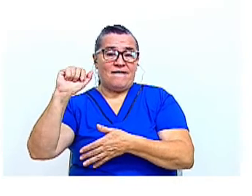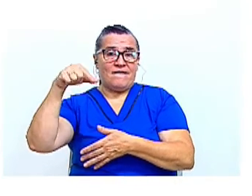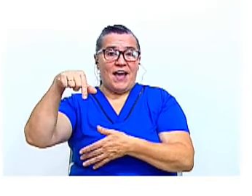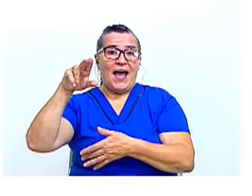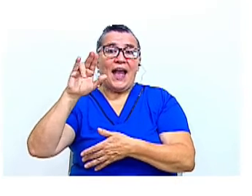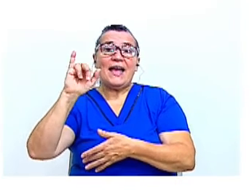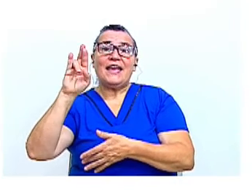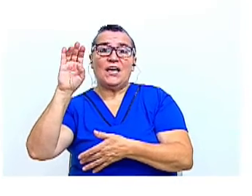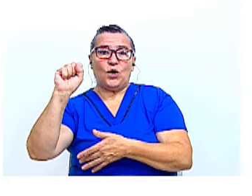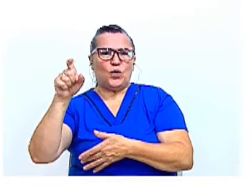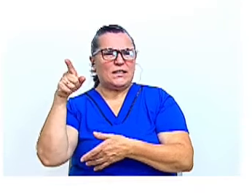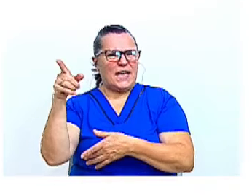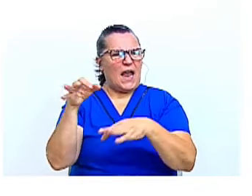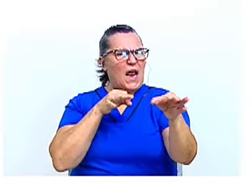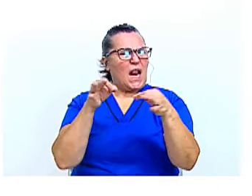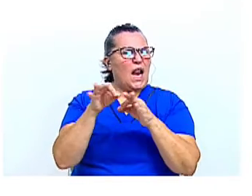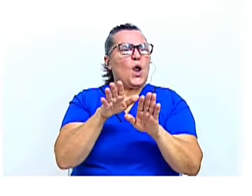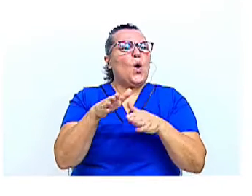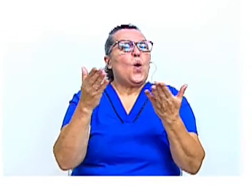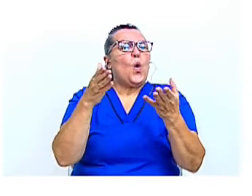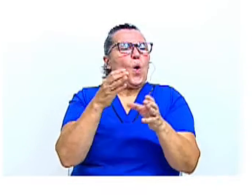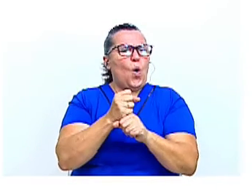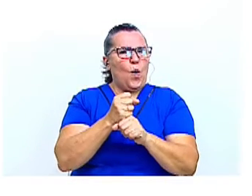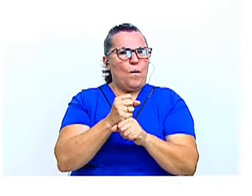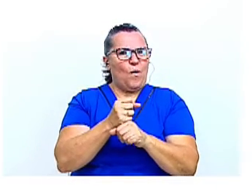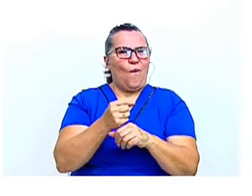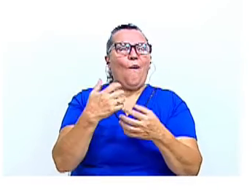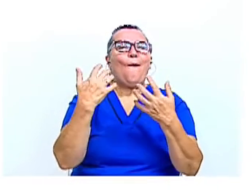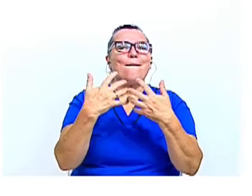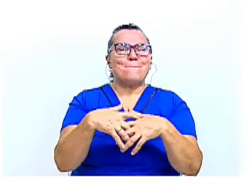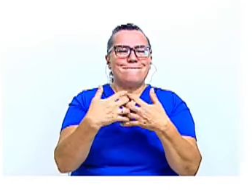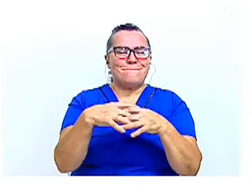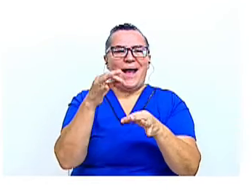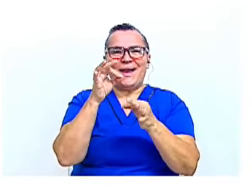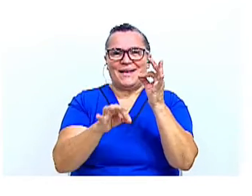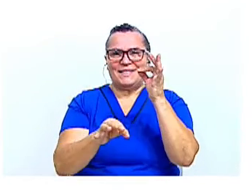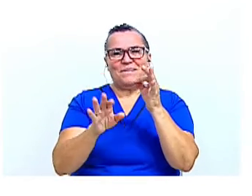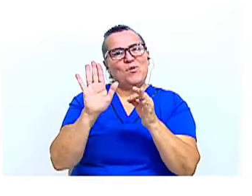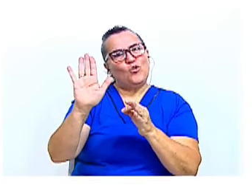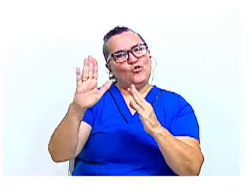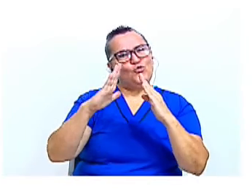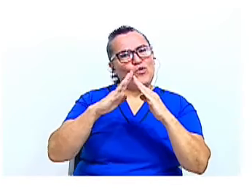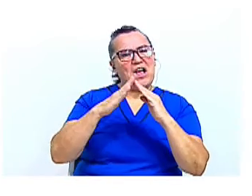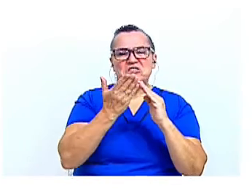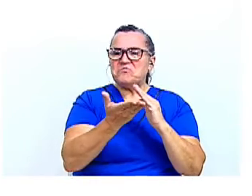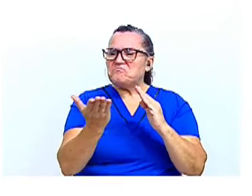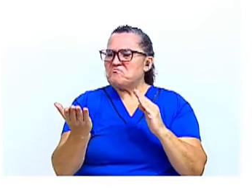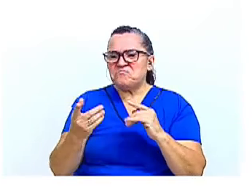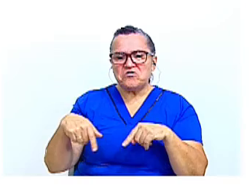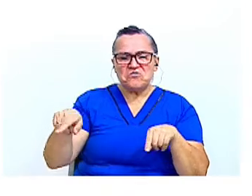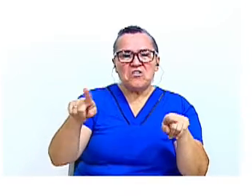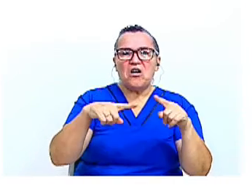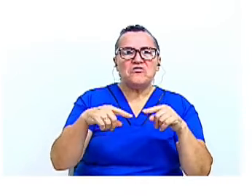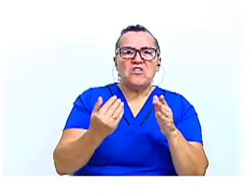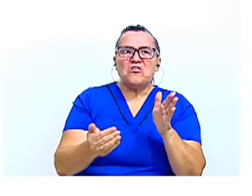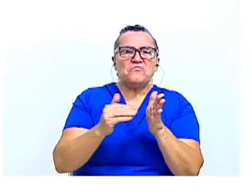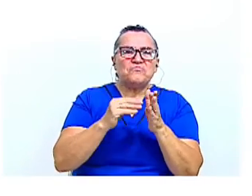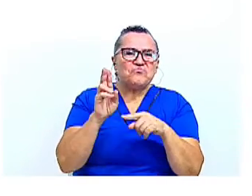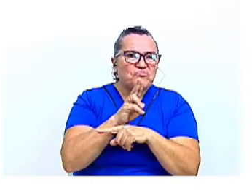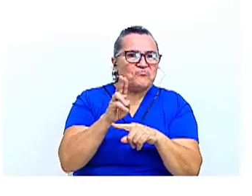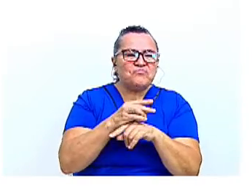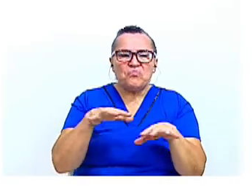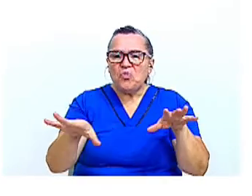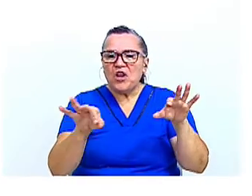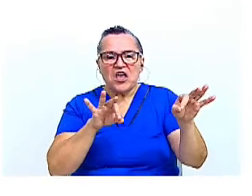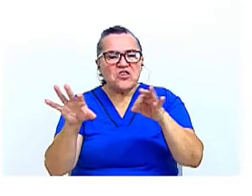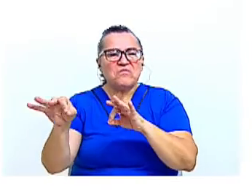explicar cómo realizar una máquina simple, que él desde su casa realizó con materiales de reciclaje o lo que tenía por